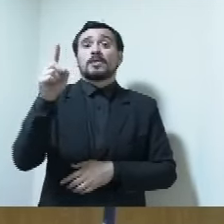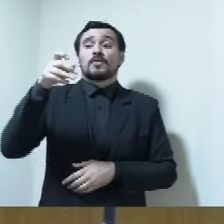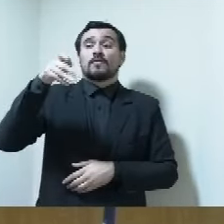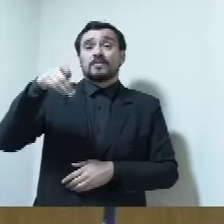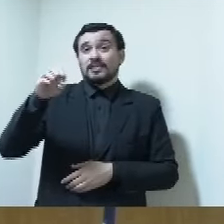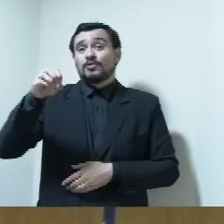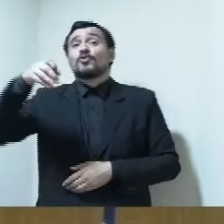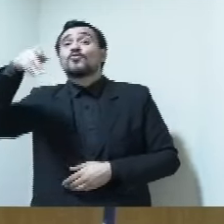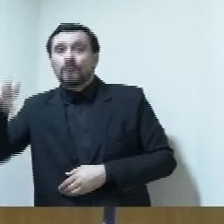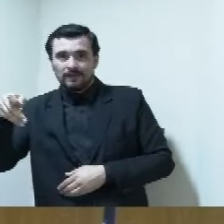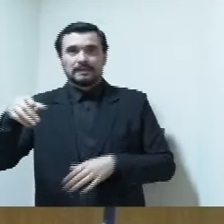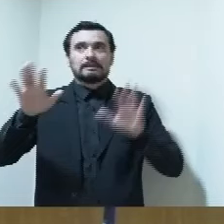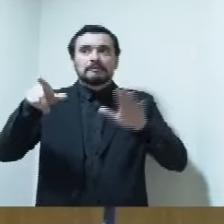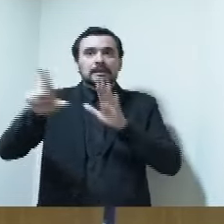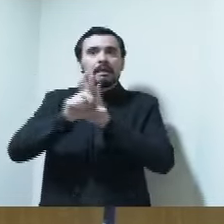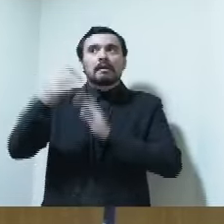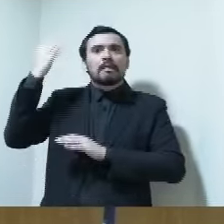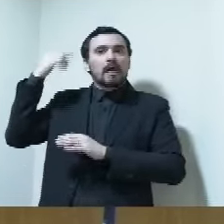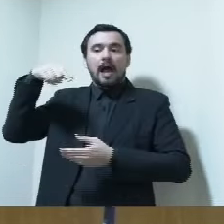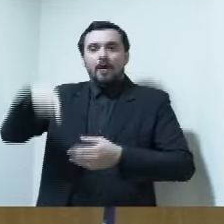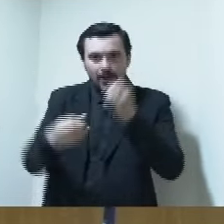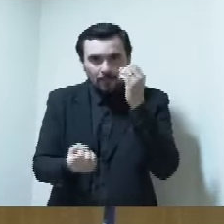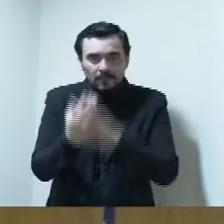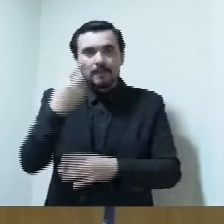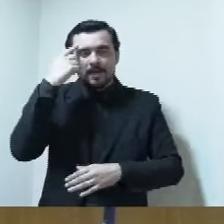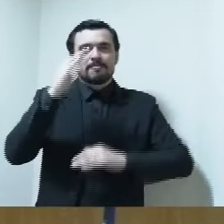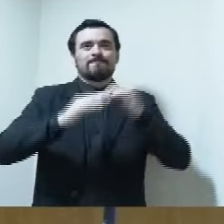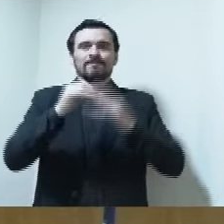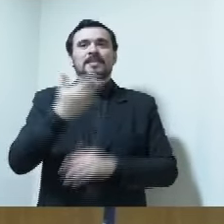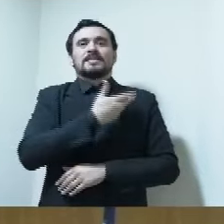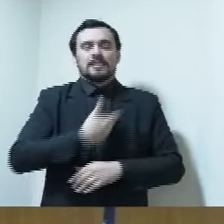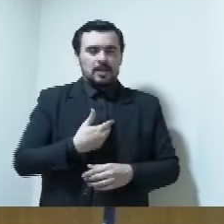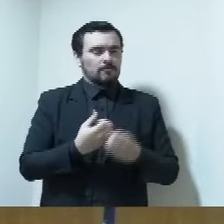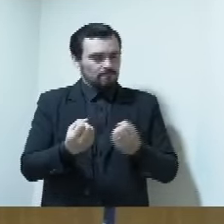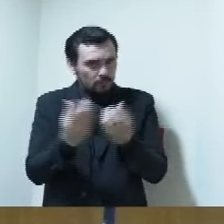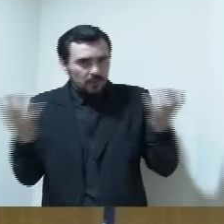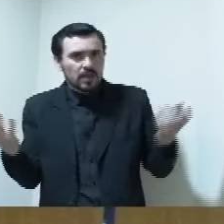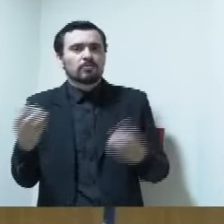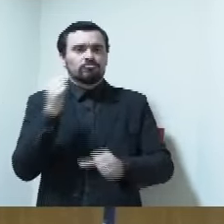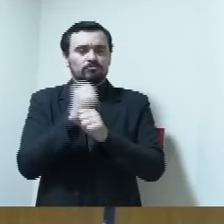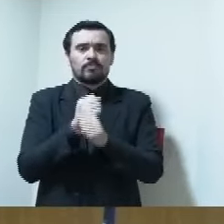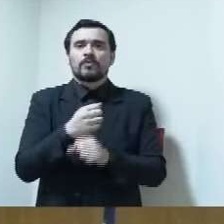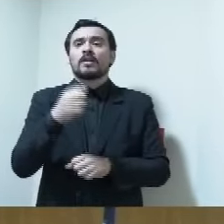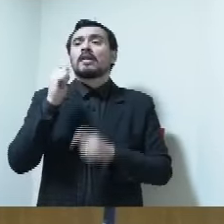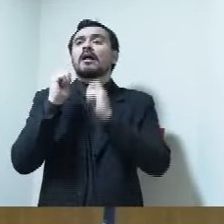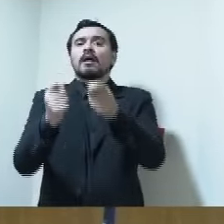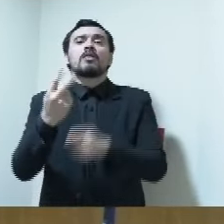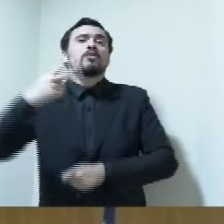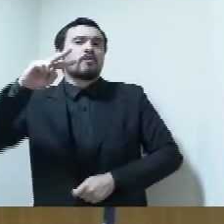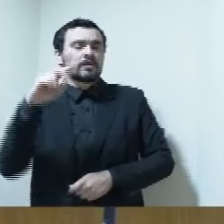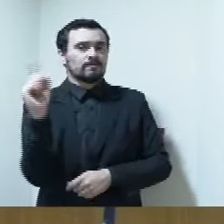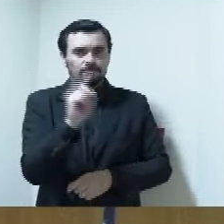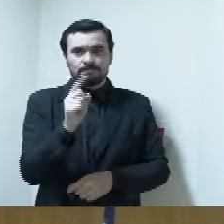1909. Esta ley permitirá la construcción de un Estado moderno, eficiente, sin duplicación de funciones, con